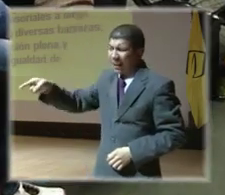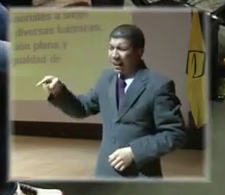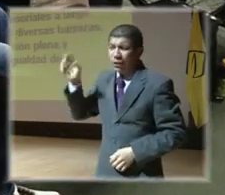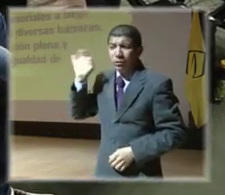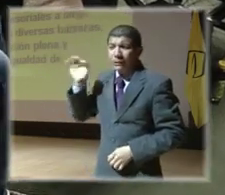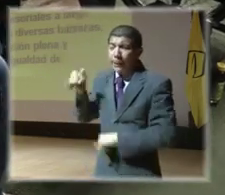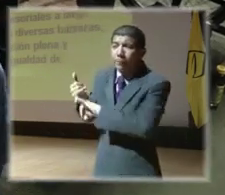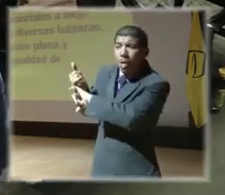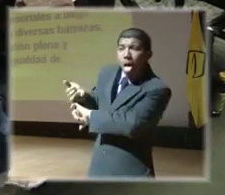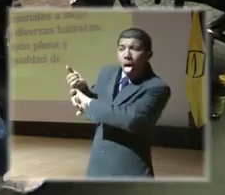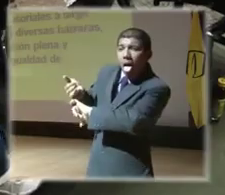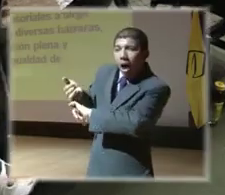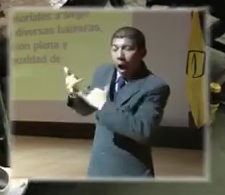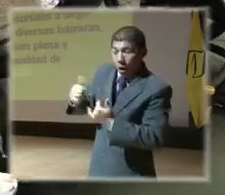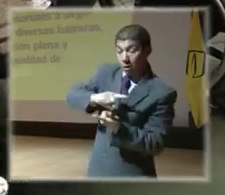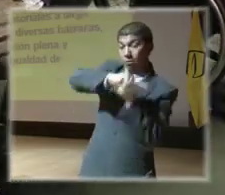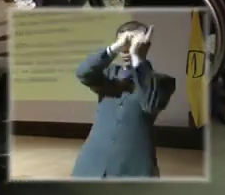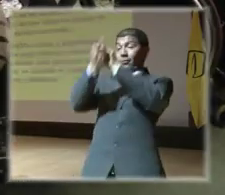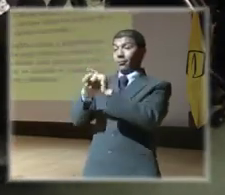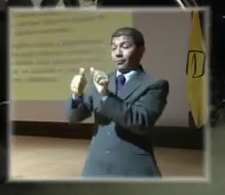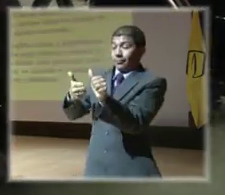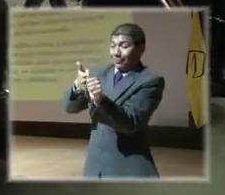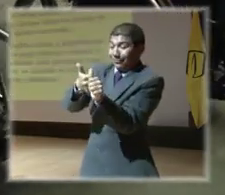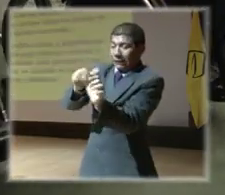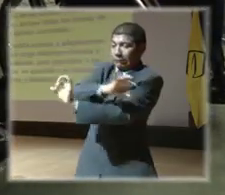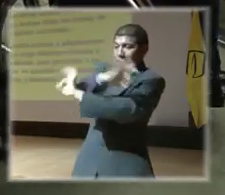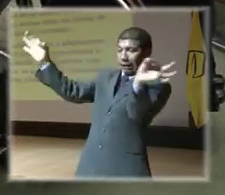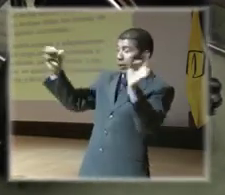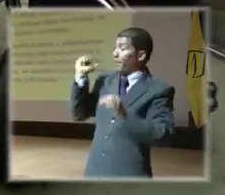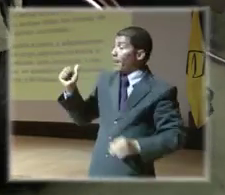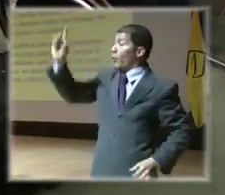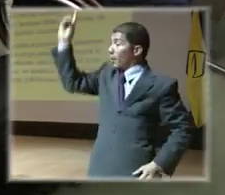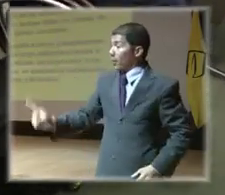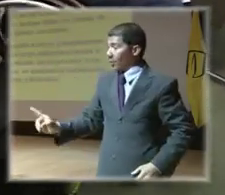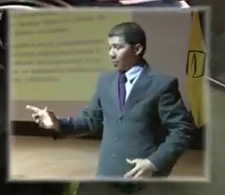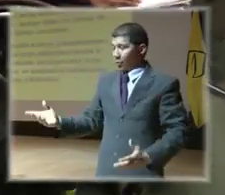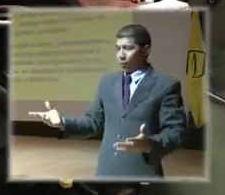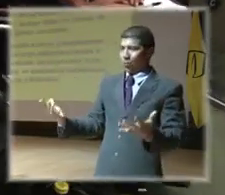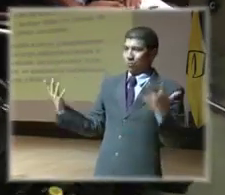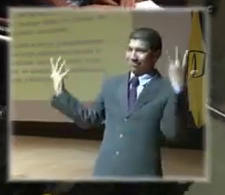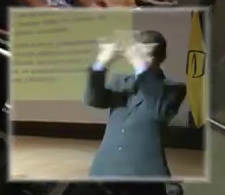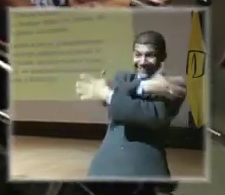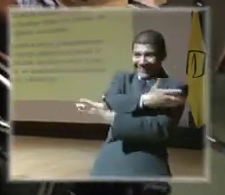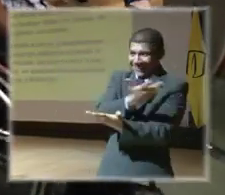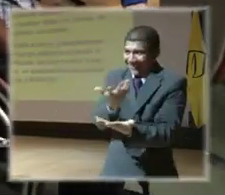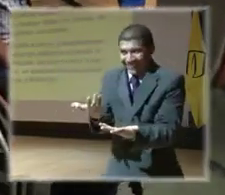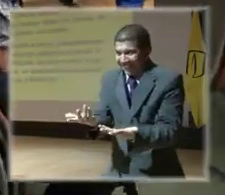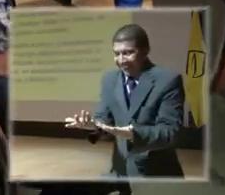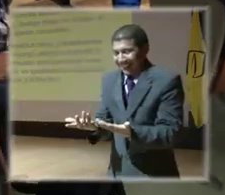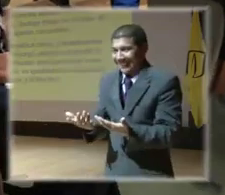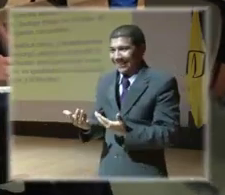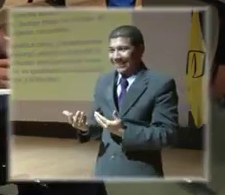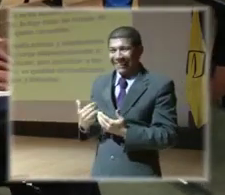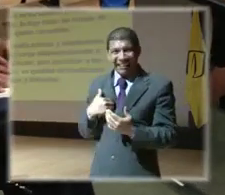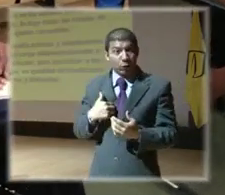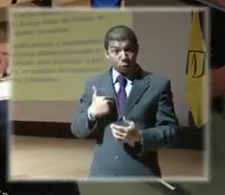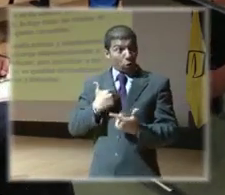vida de determinada manera. Entonces, de pronto, bueno, ahora podés decidir salir a la... Es como que ese paso abrupto, yo creo